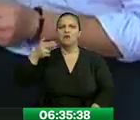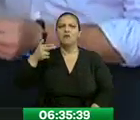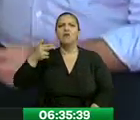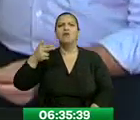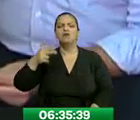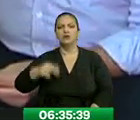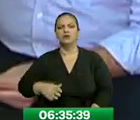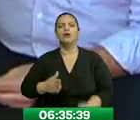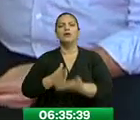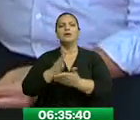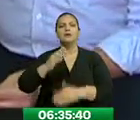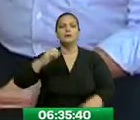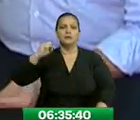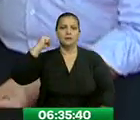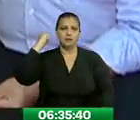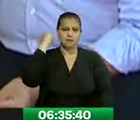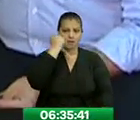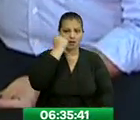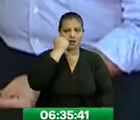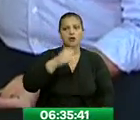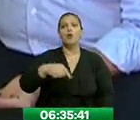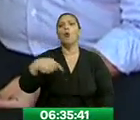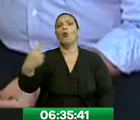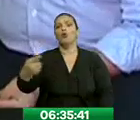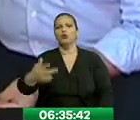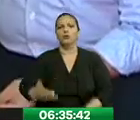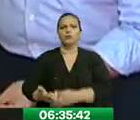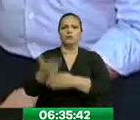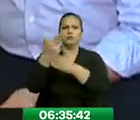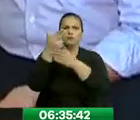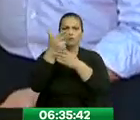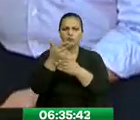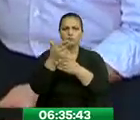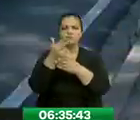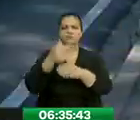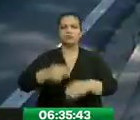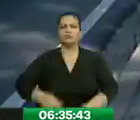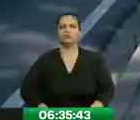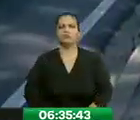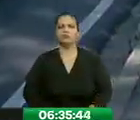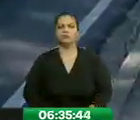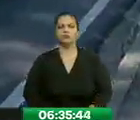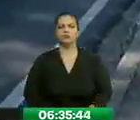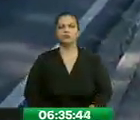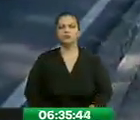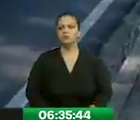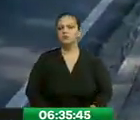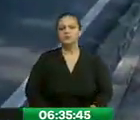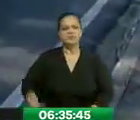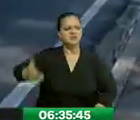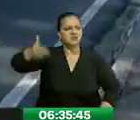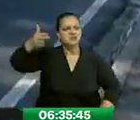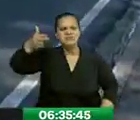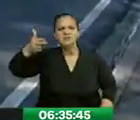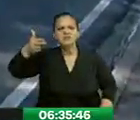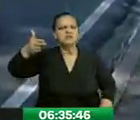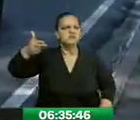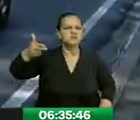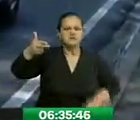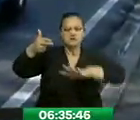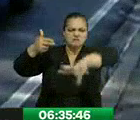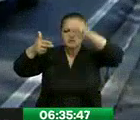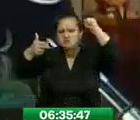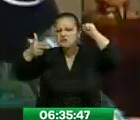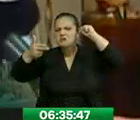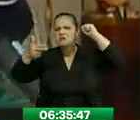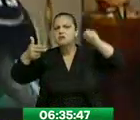delincuentes armados, uno con cuchillo y el otro con revólver, comenzaron a despojar de sus pertenencias